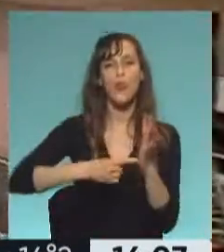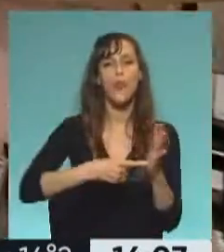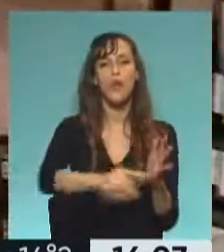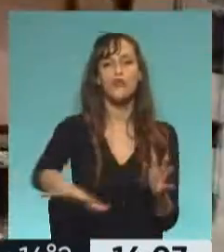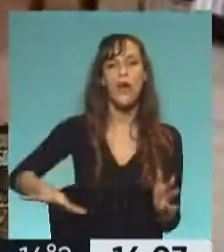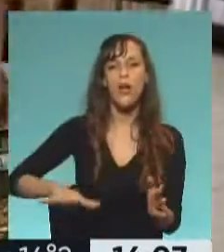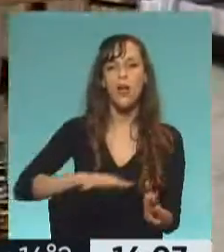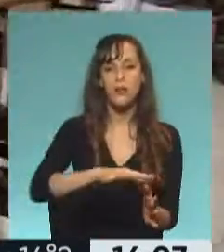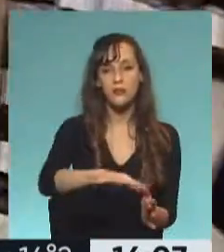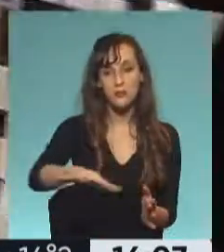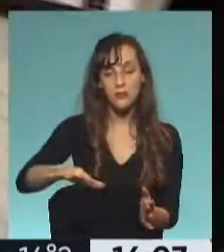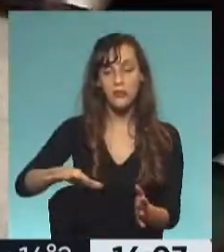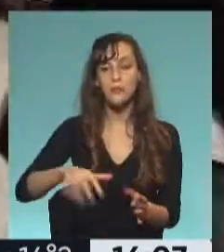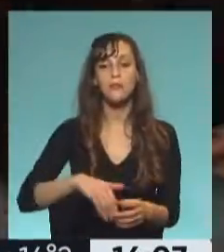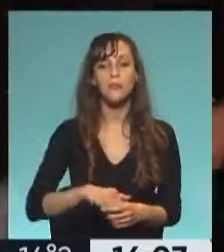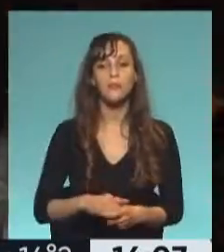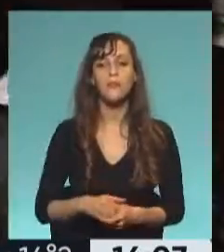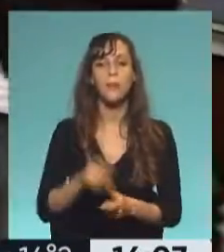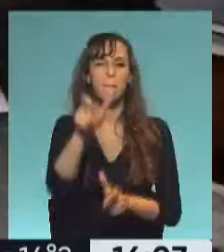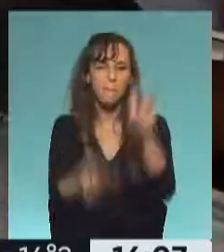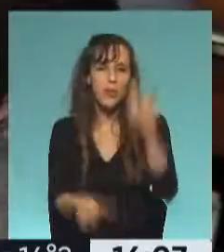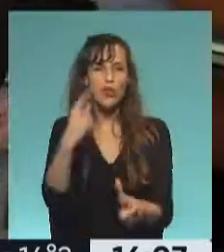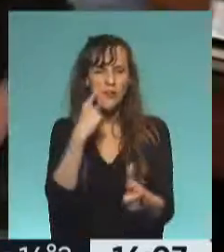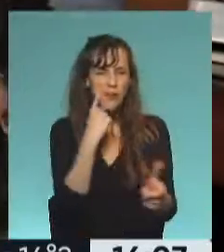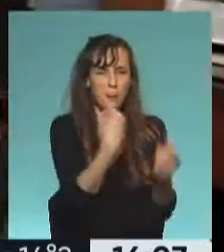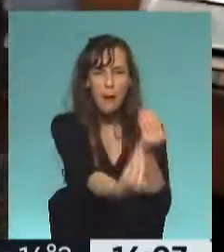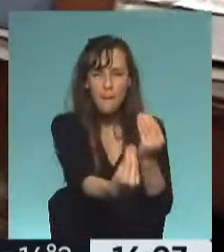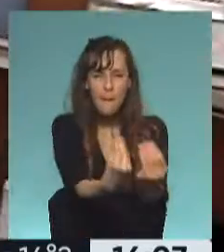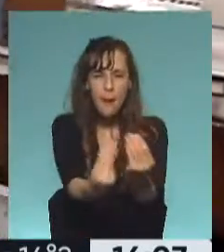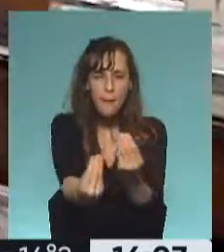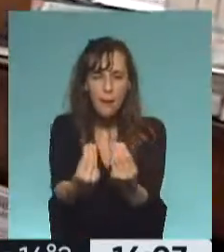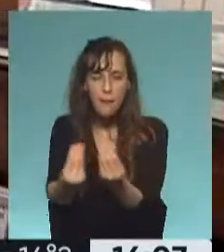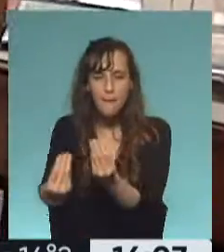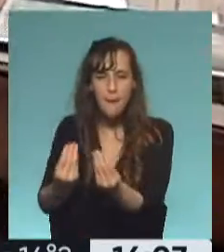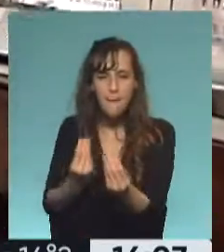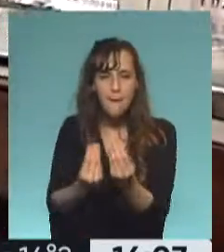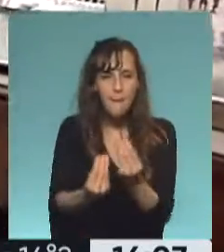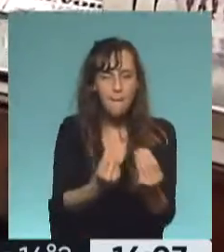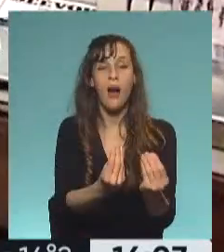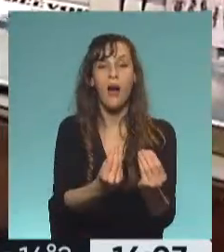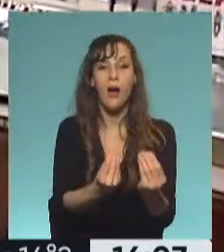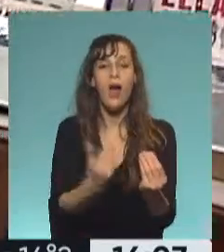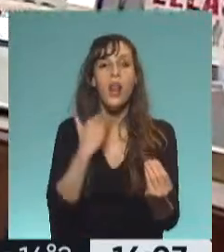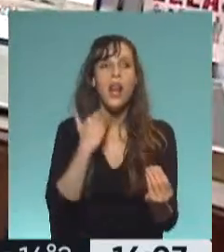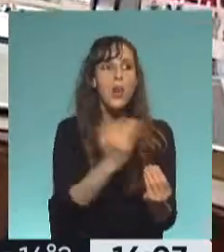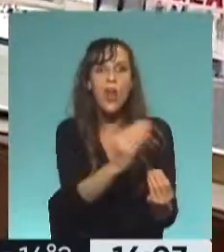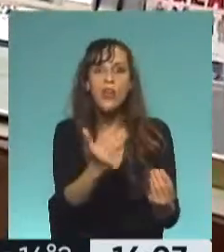ejemplo, por su densidad demográfica, es la ciudad con mayor cantidad de librerías en el